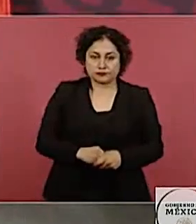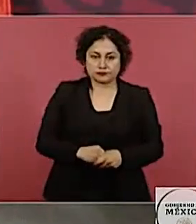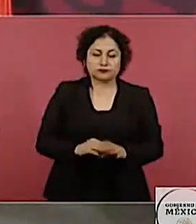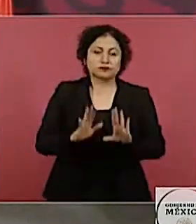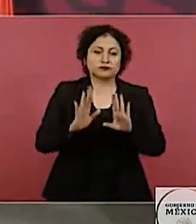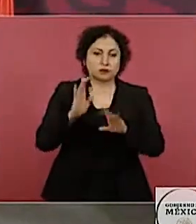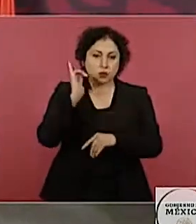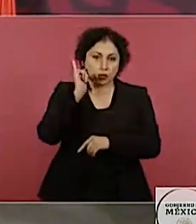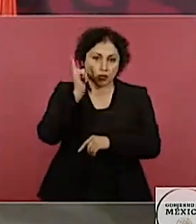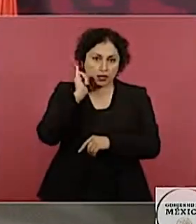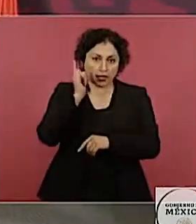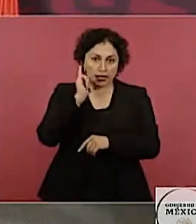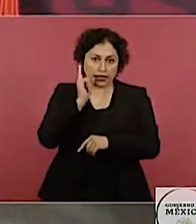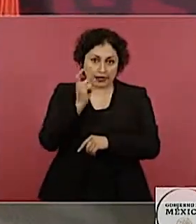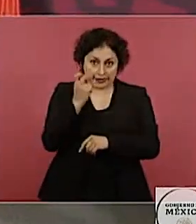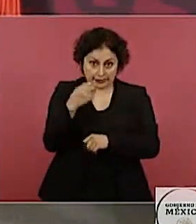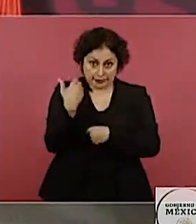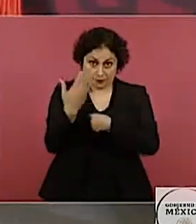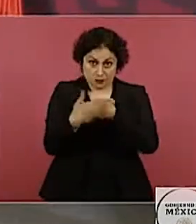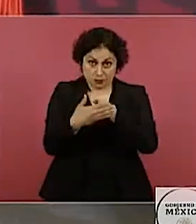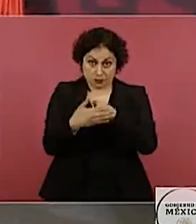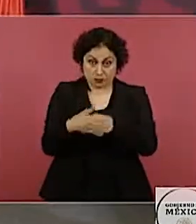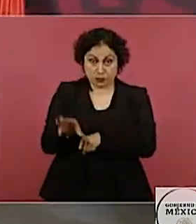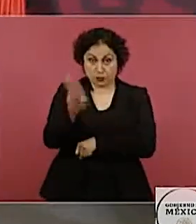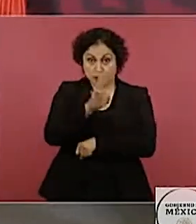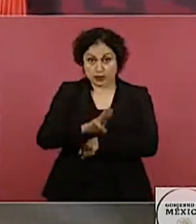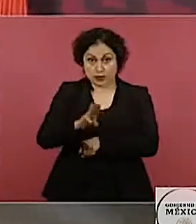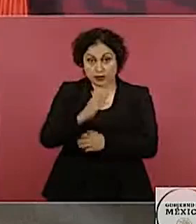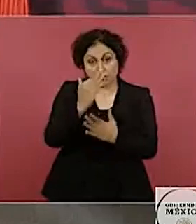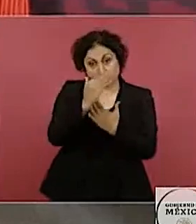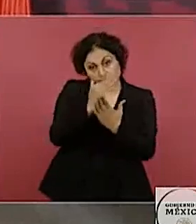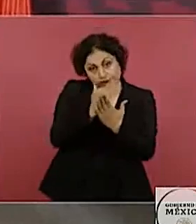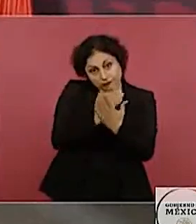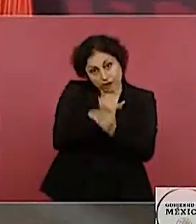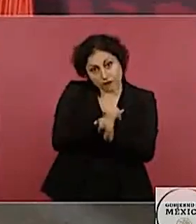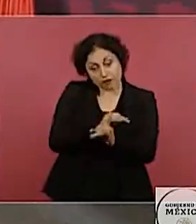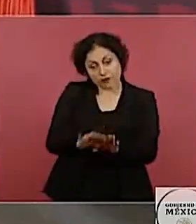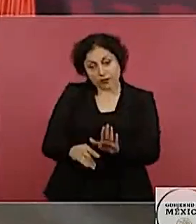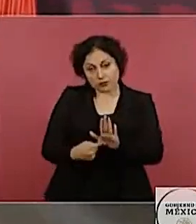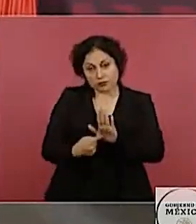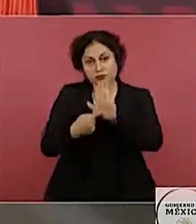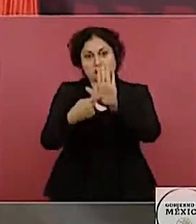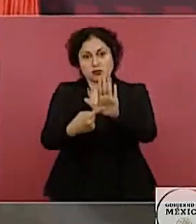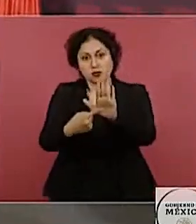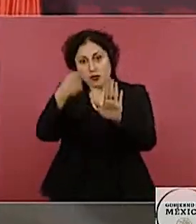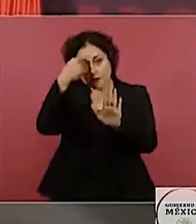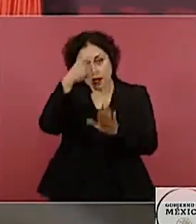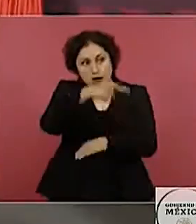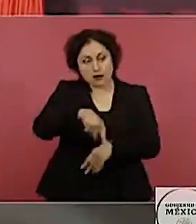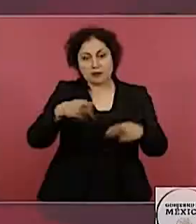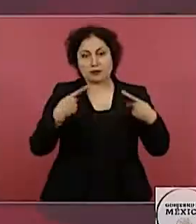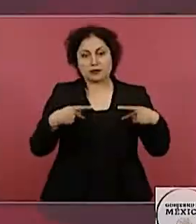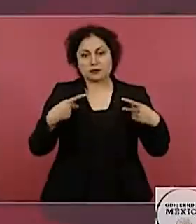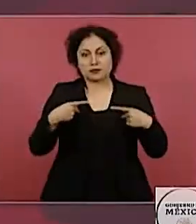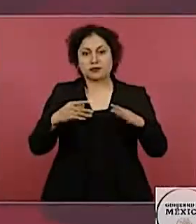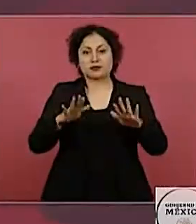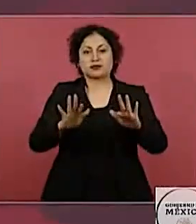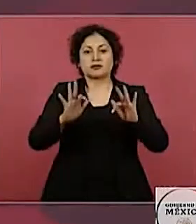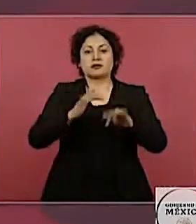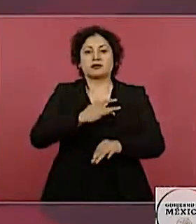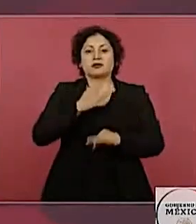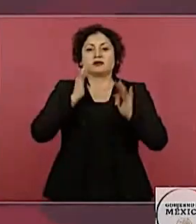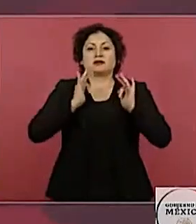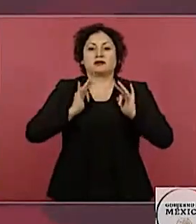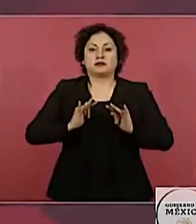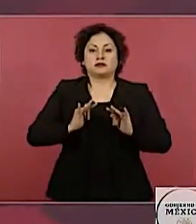ya esbozar el miércoles para darle tranquilidad a la gente decirles llevamos